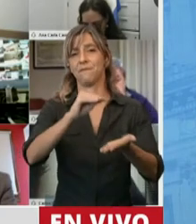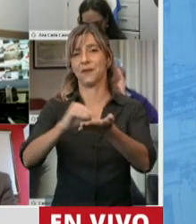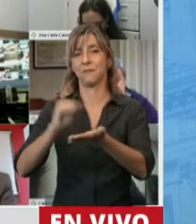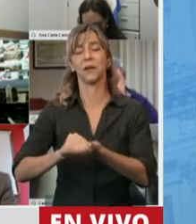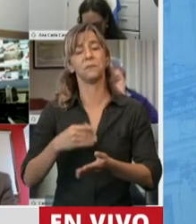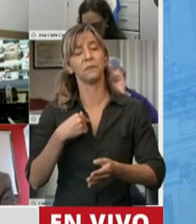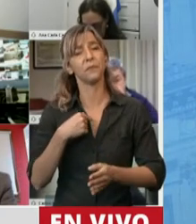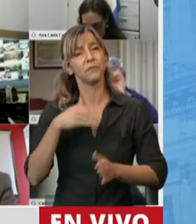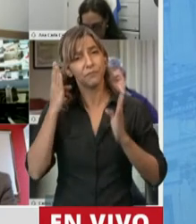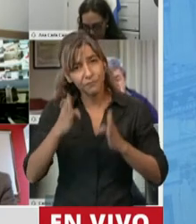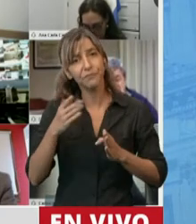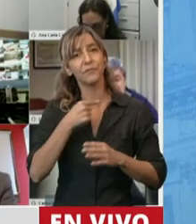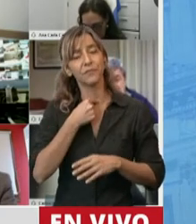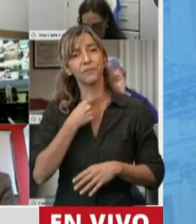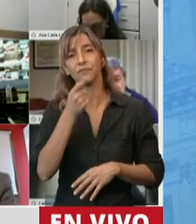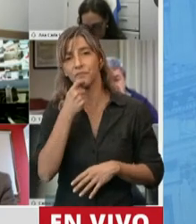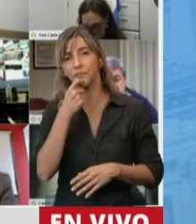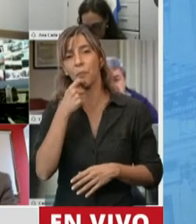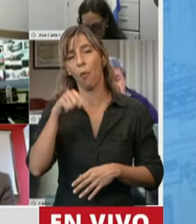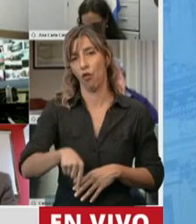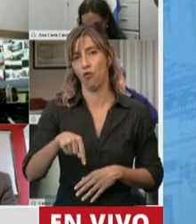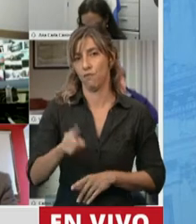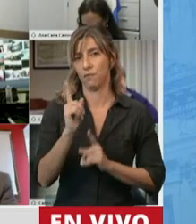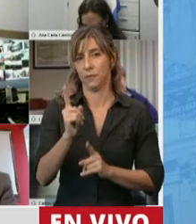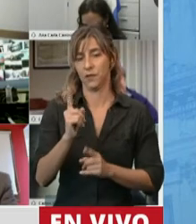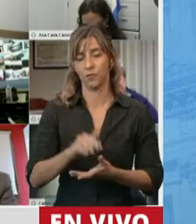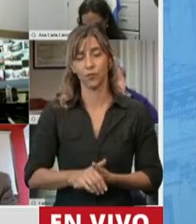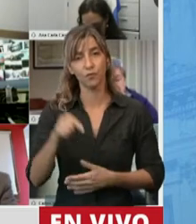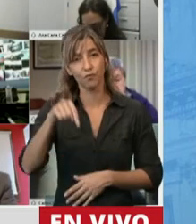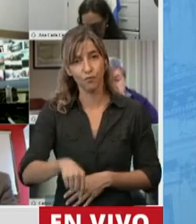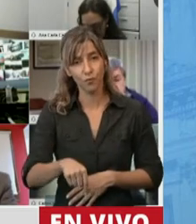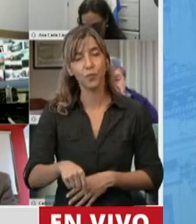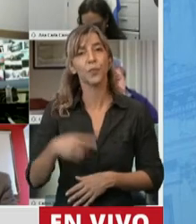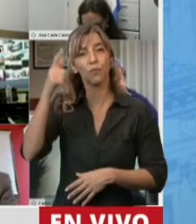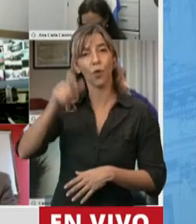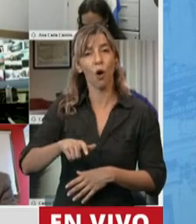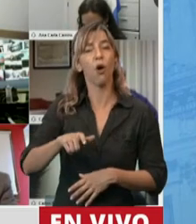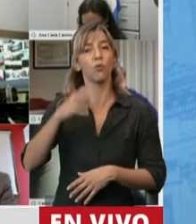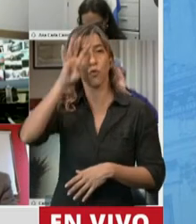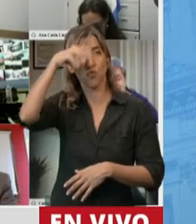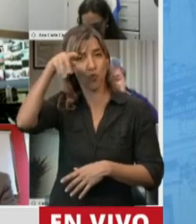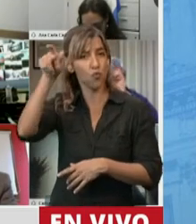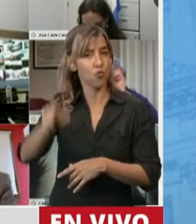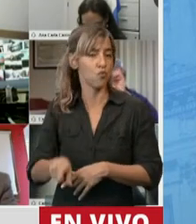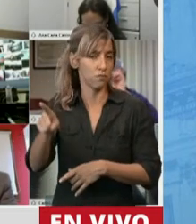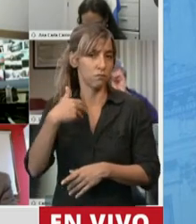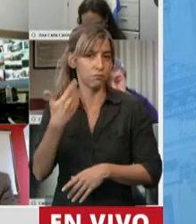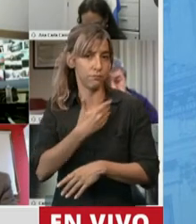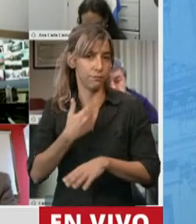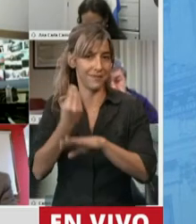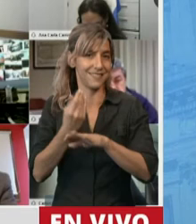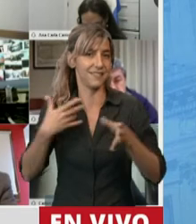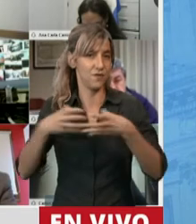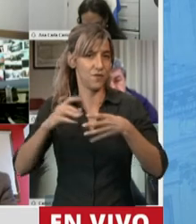pasó hoy, que tiene que ver con estas actitudes. Mire, hoy Patricia Bullrich, que es presidenta de uno de los principales partidos de la realidad actual